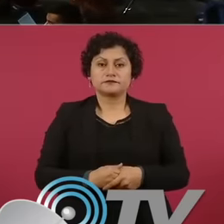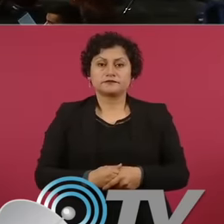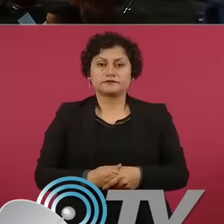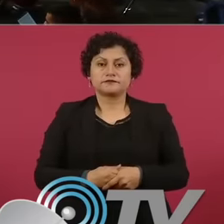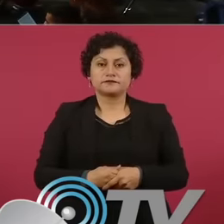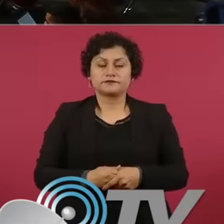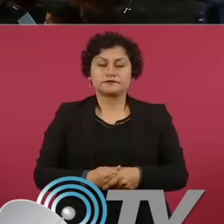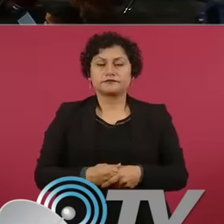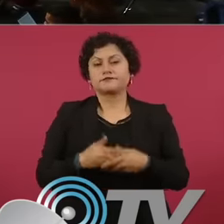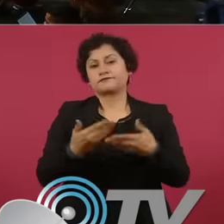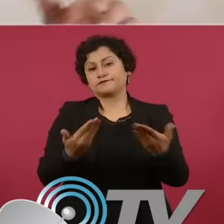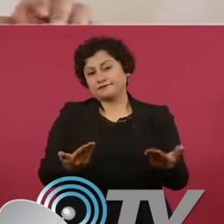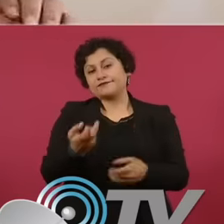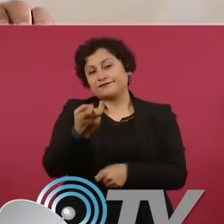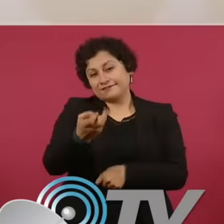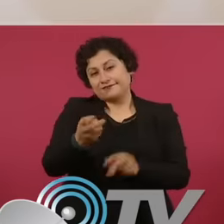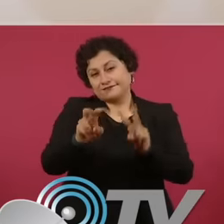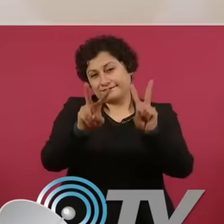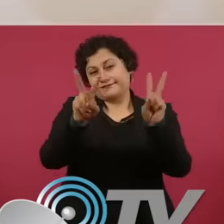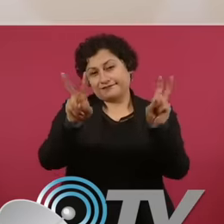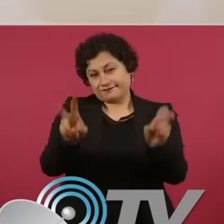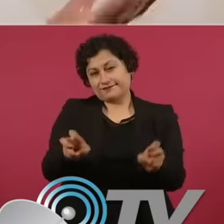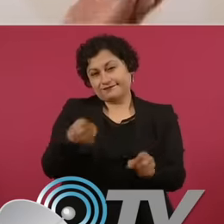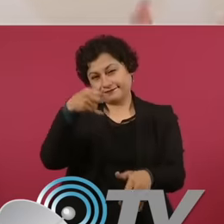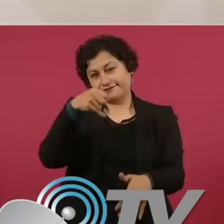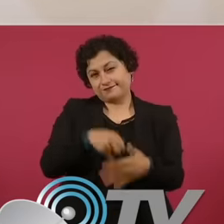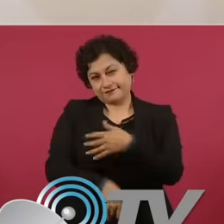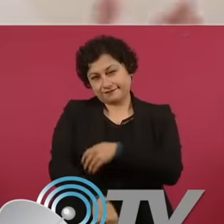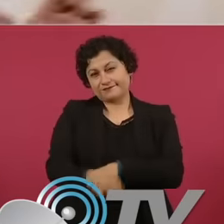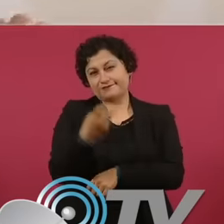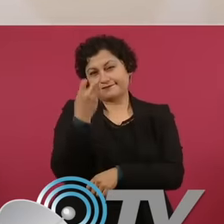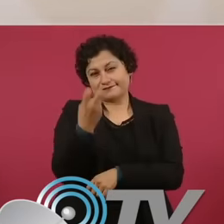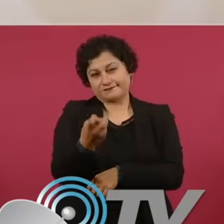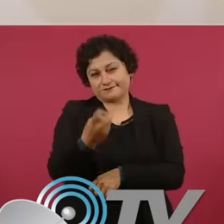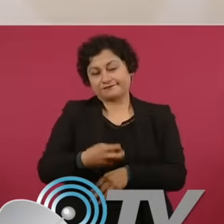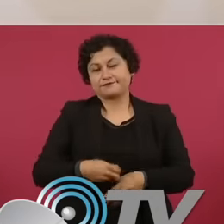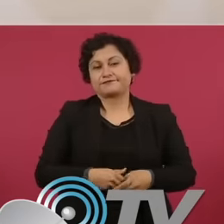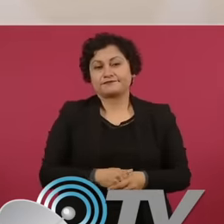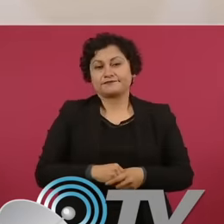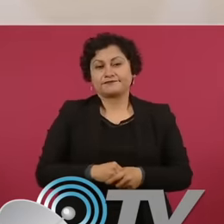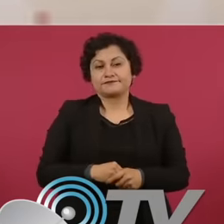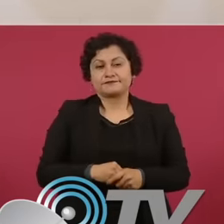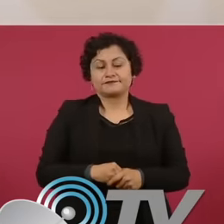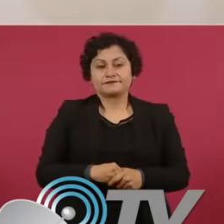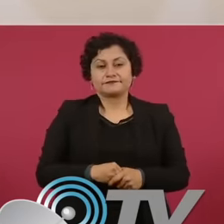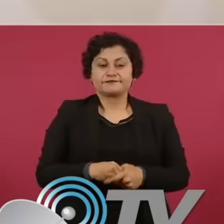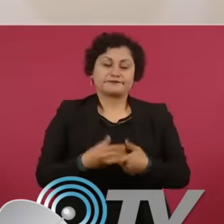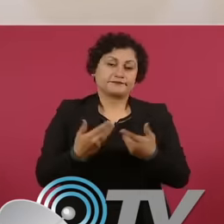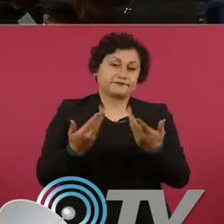ese es el asunto, ese es el fondo. Entonces,